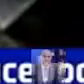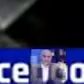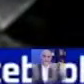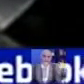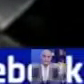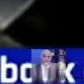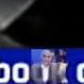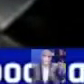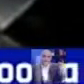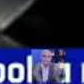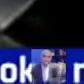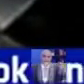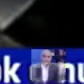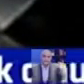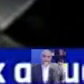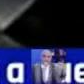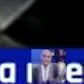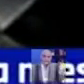un